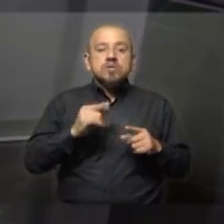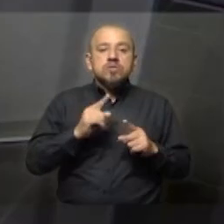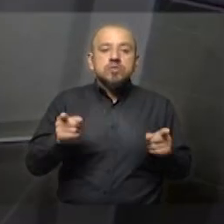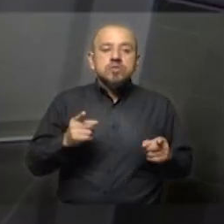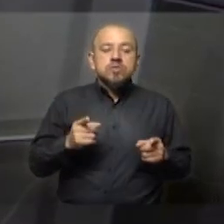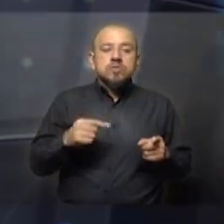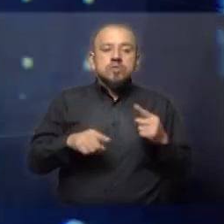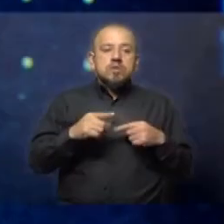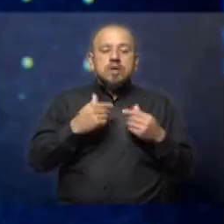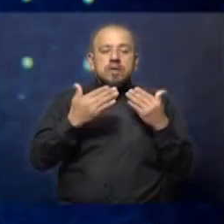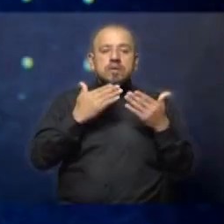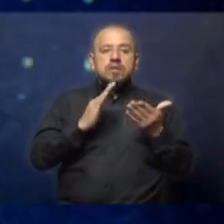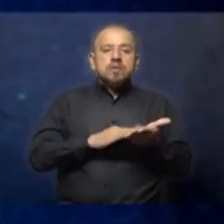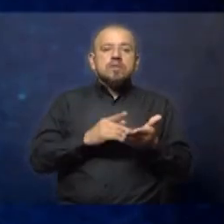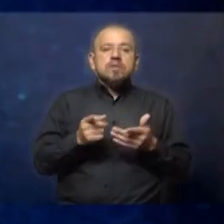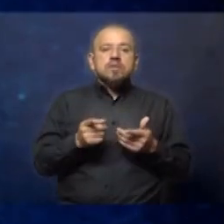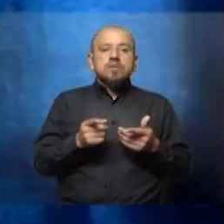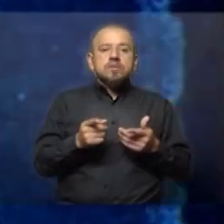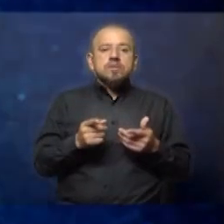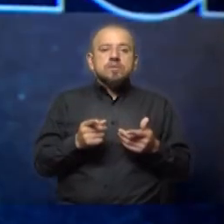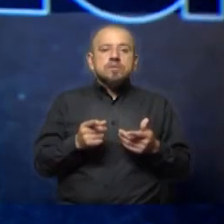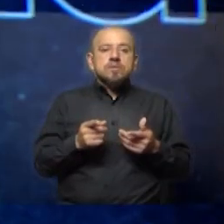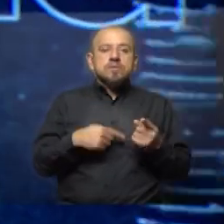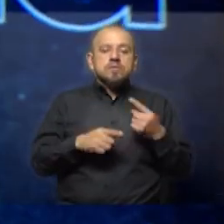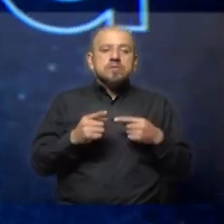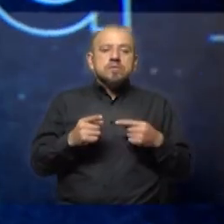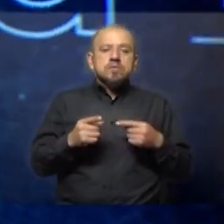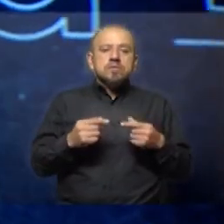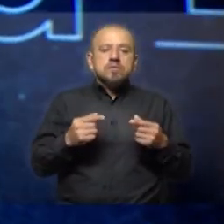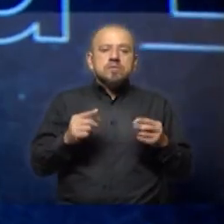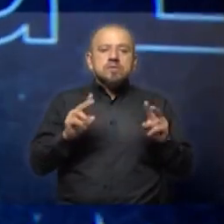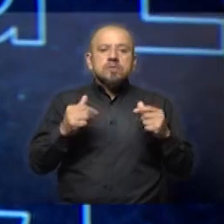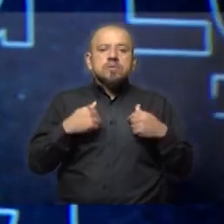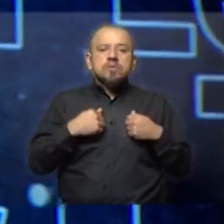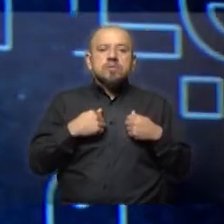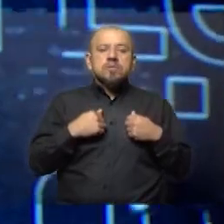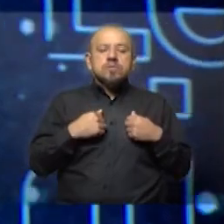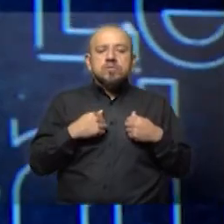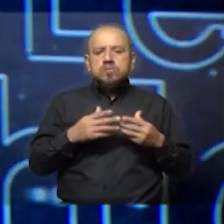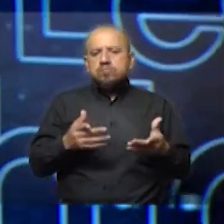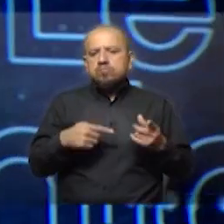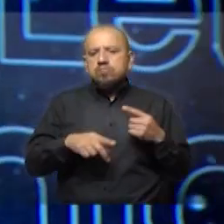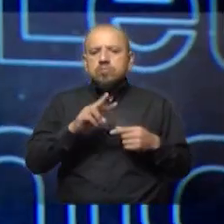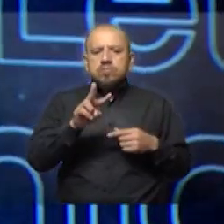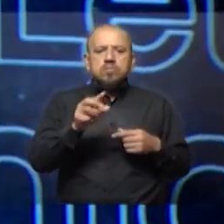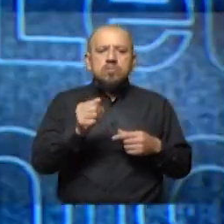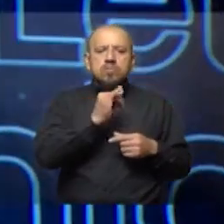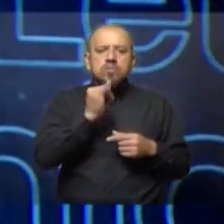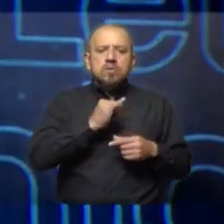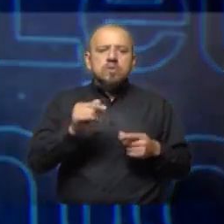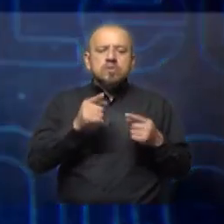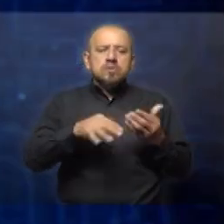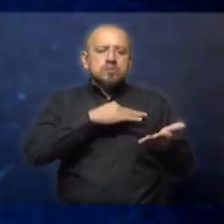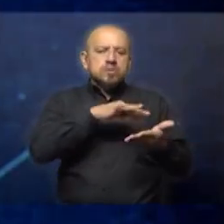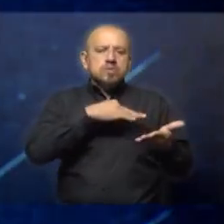filosóficamente hablando era la referencia a la obra de John Stuart nill digamos va Ferreira fue un gran lector de